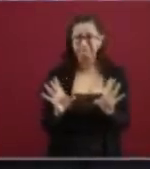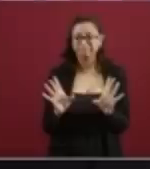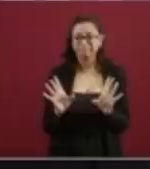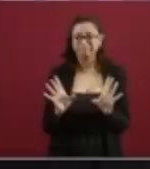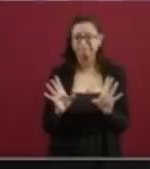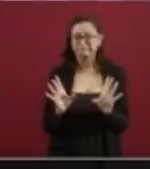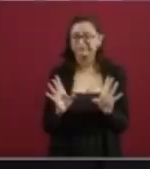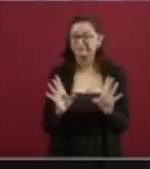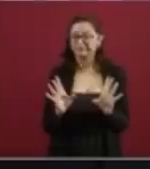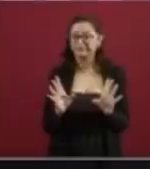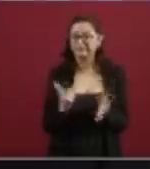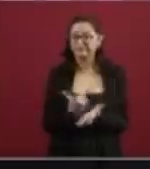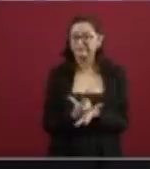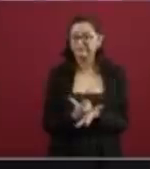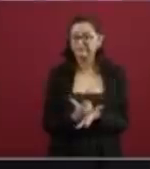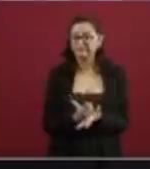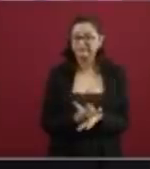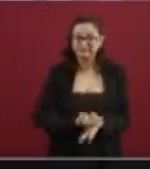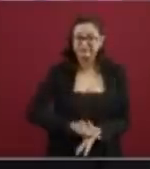delicada,